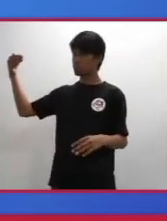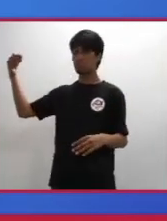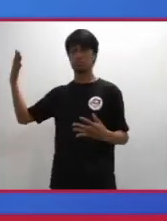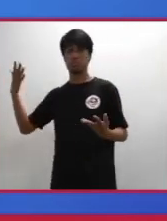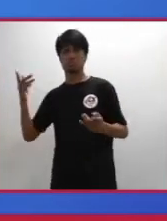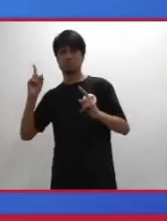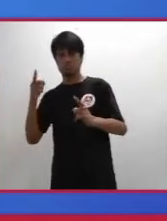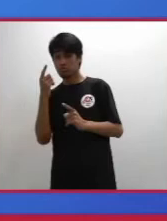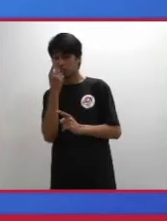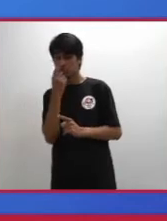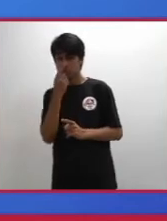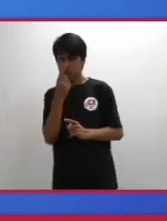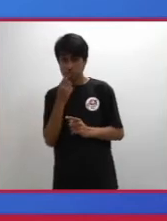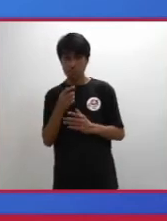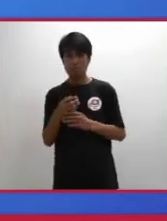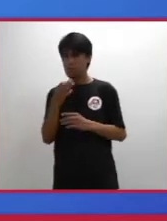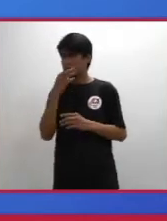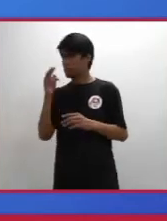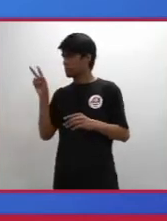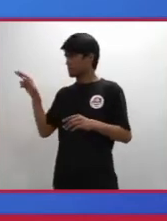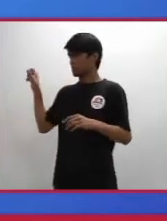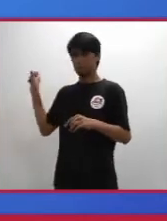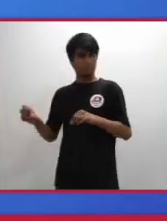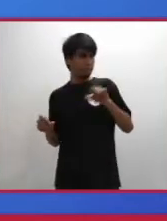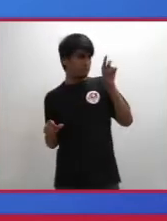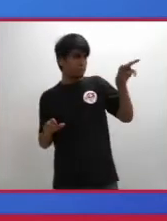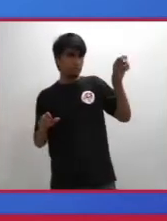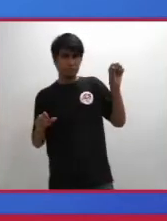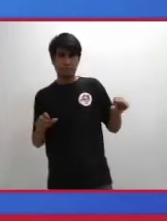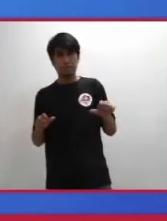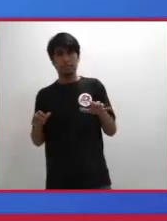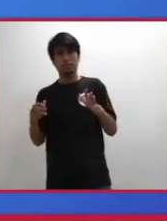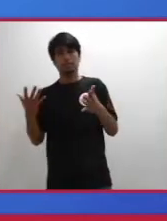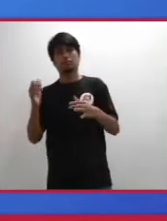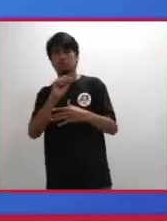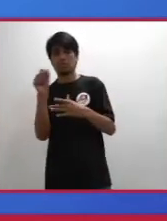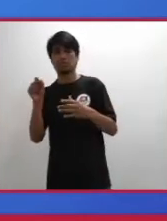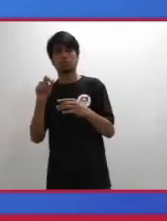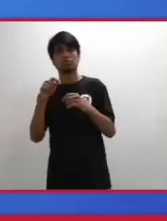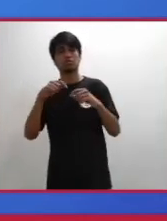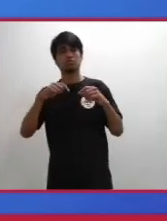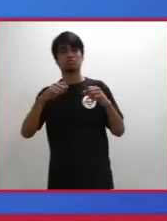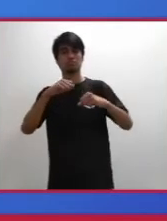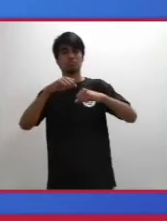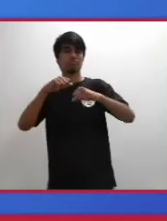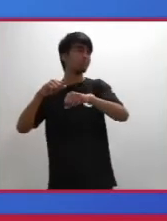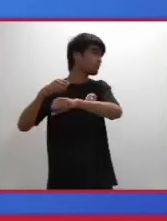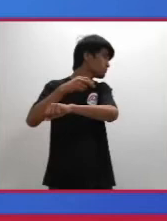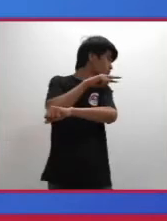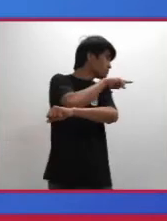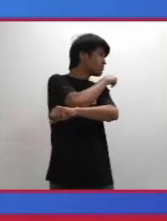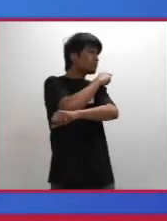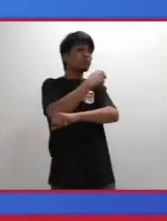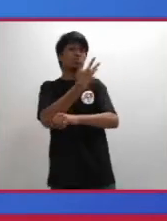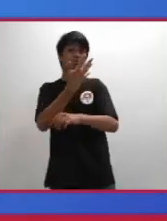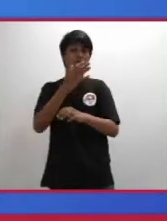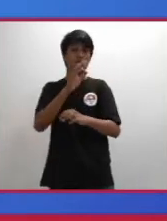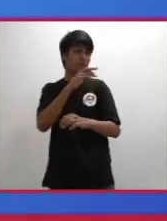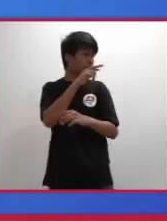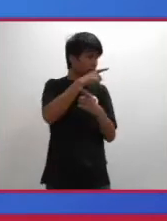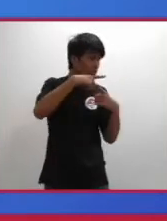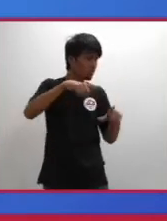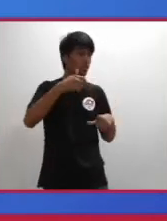Y si no tiene suficiente visual, de repente quizás sacar la cabeza por la ventanilla y observar que no esté